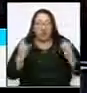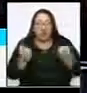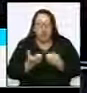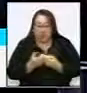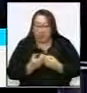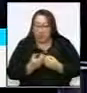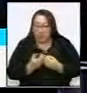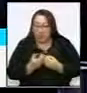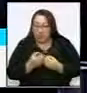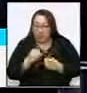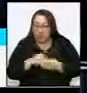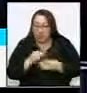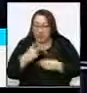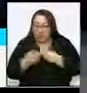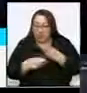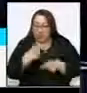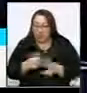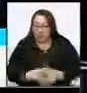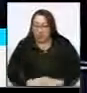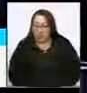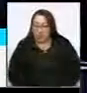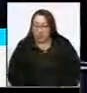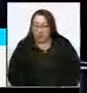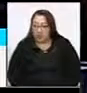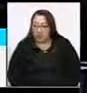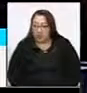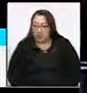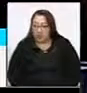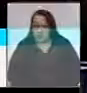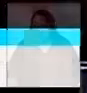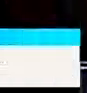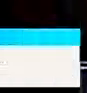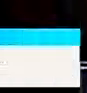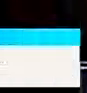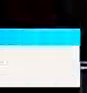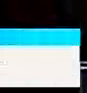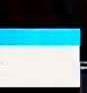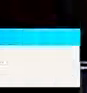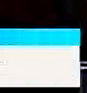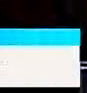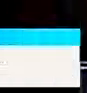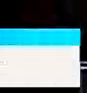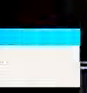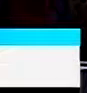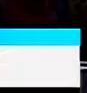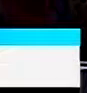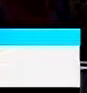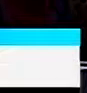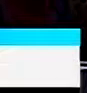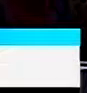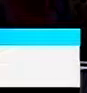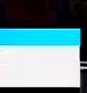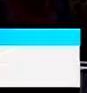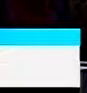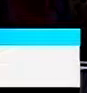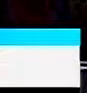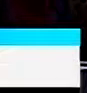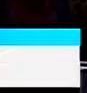parlamentaria en la segunda oportunidad, de forma tal que aquí se encuentren perfectamente